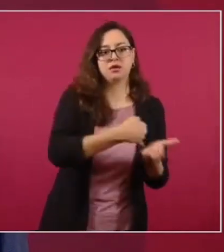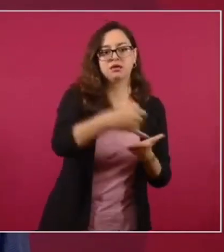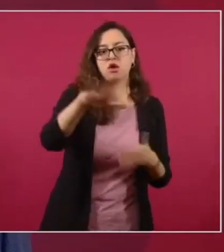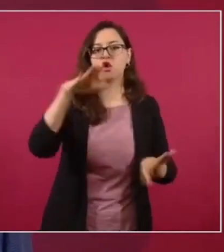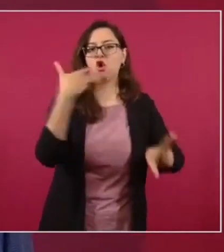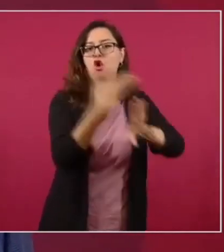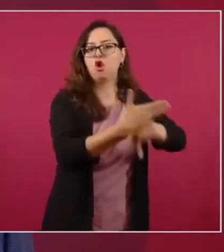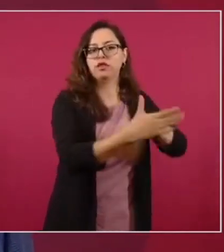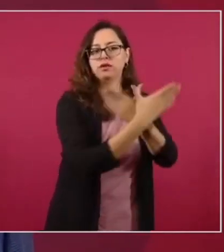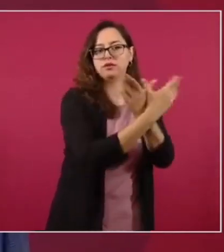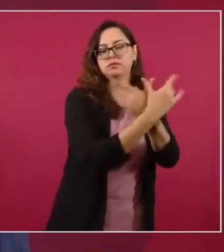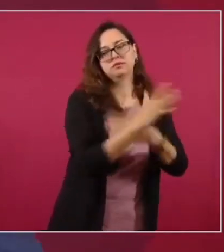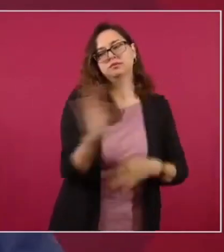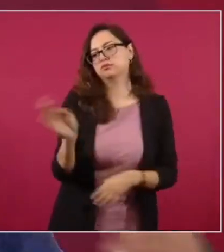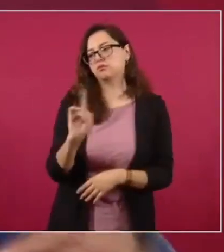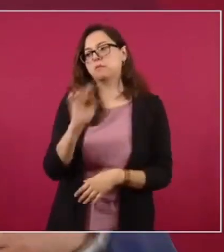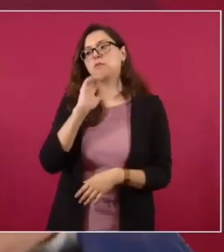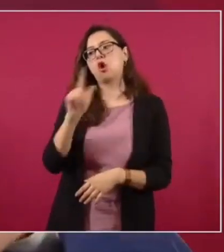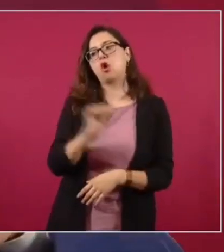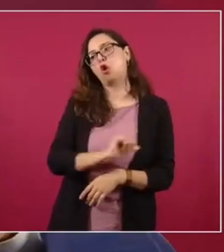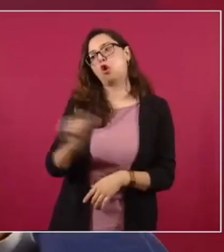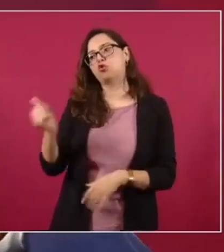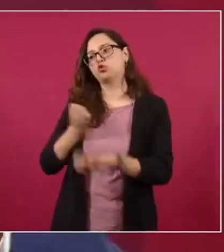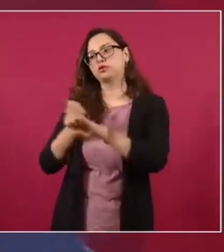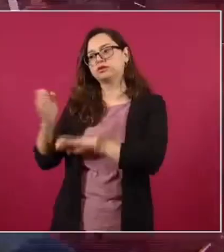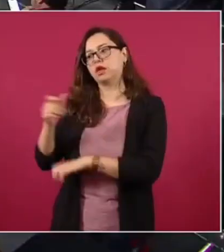monarca. Pero